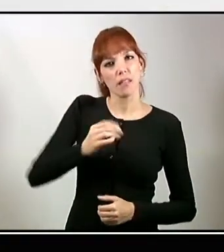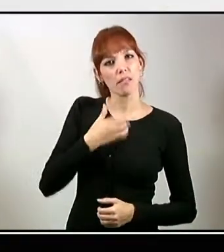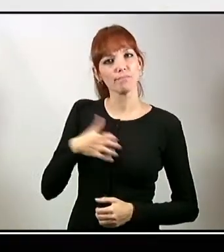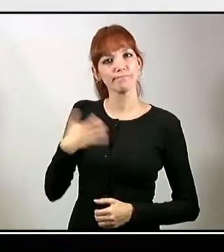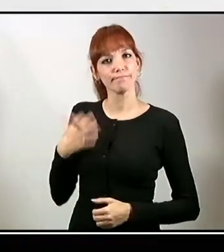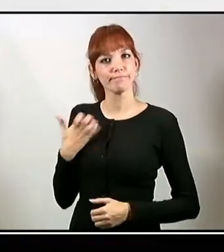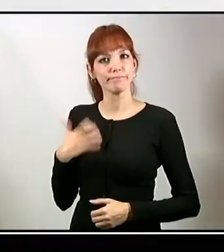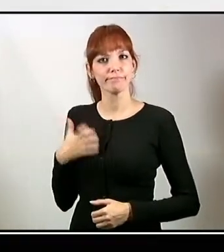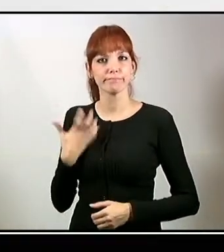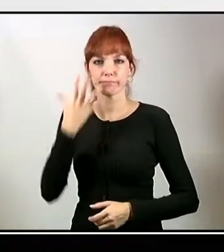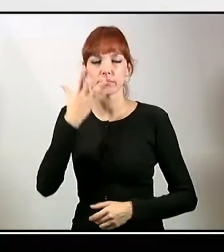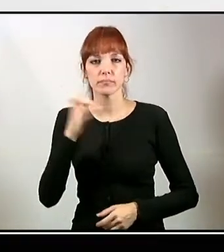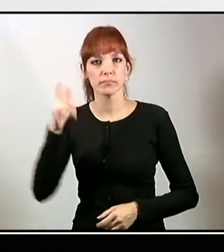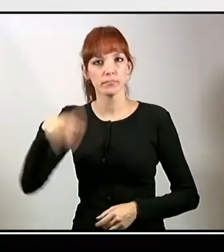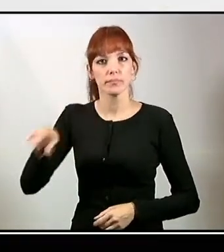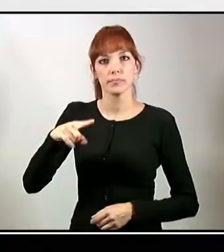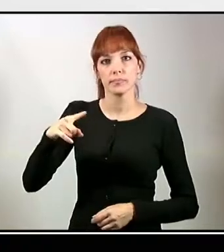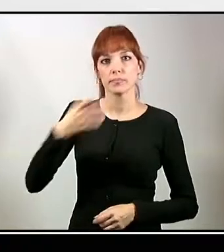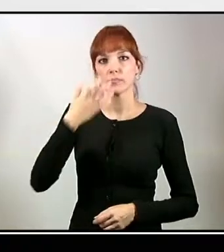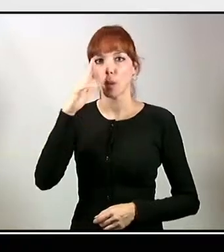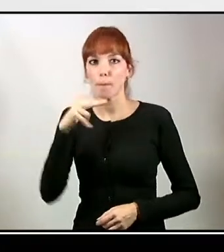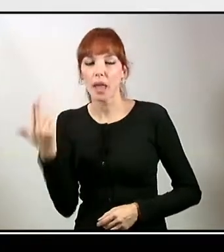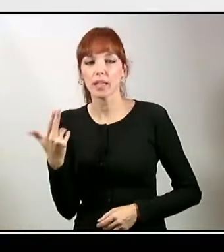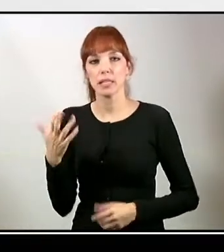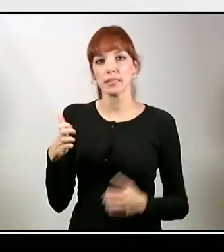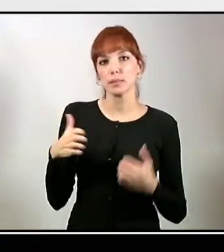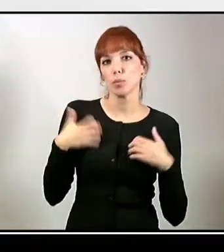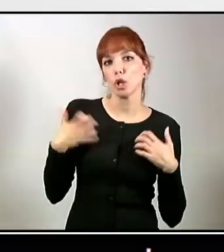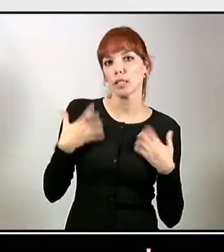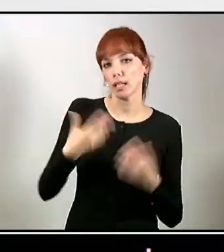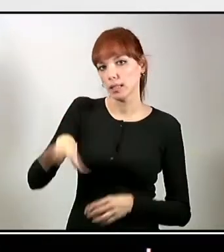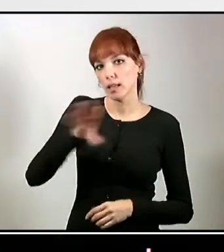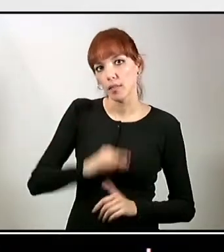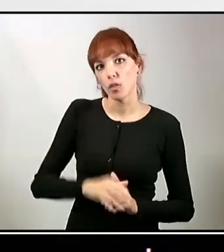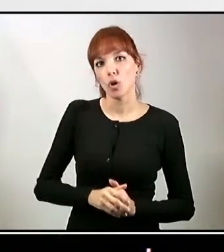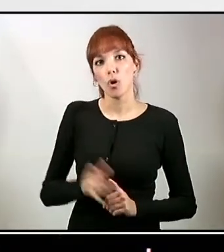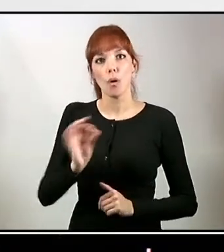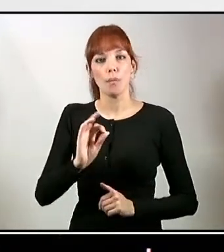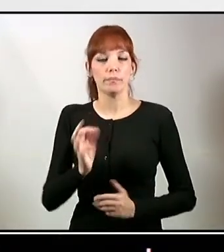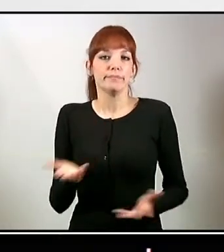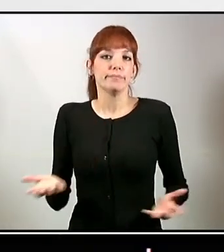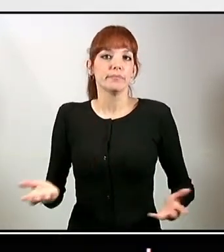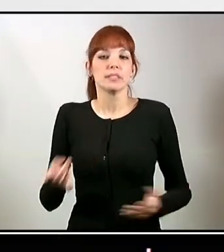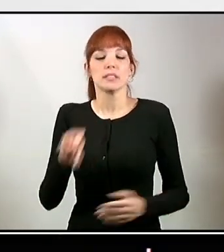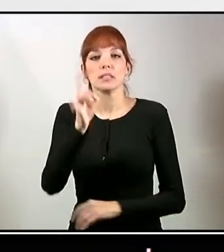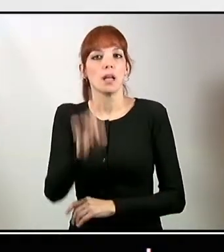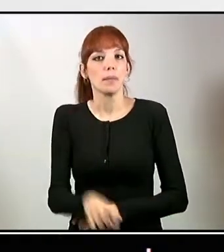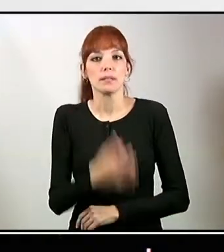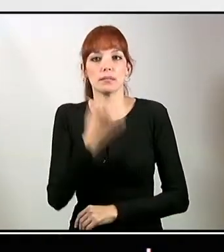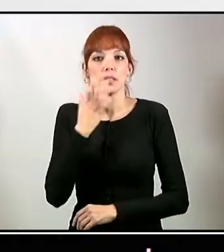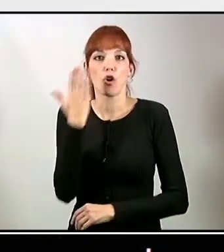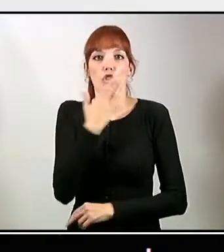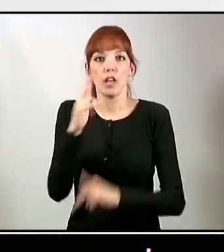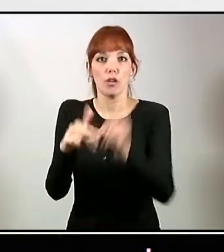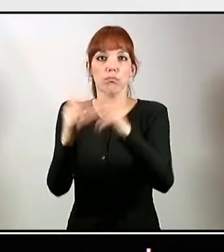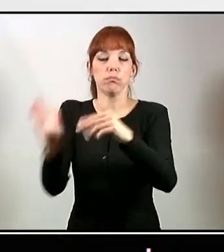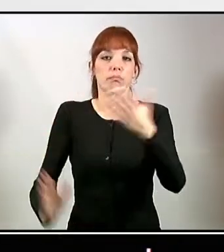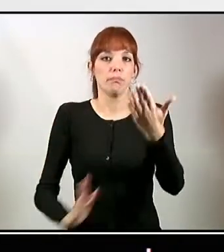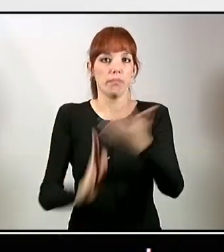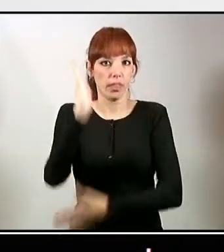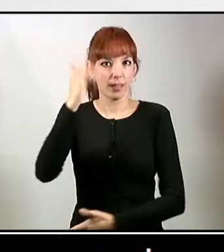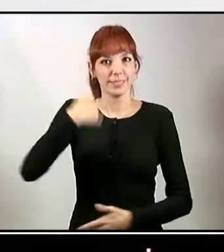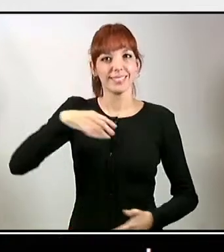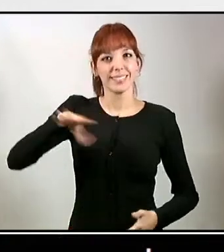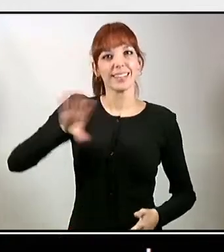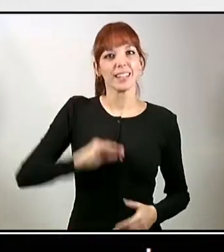que puede causarle a los padres, que le puede causar a las madres cuando se paraliza una obra.